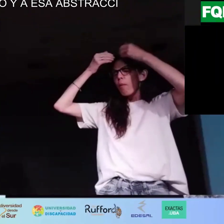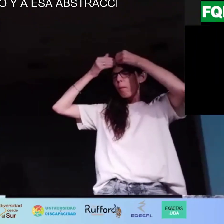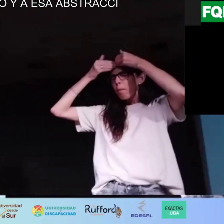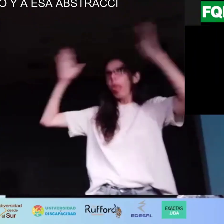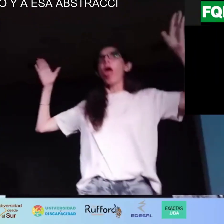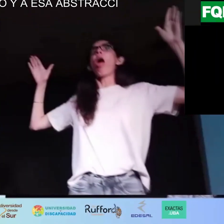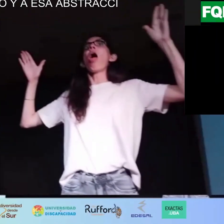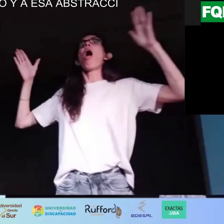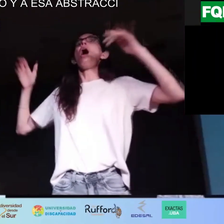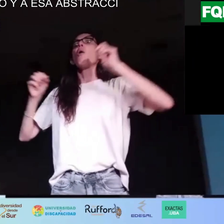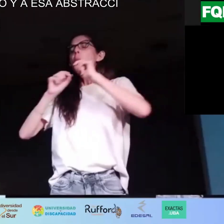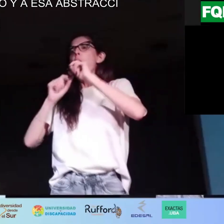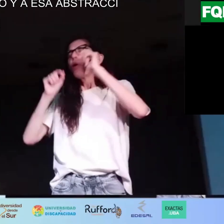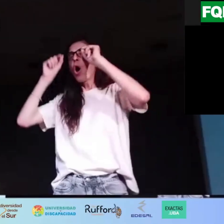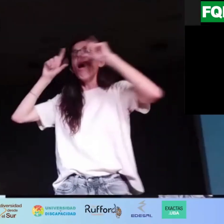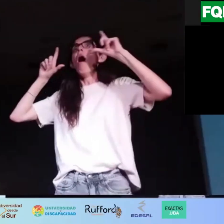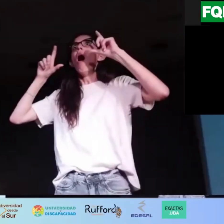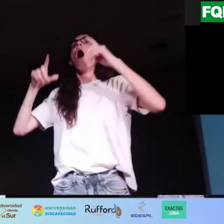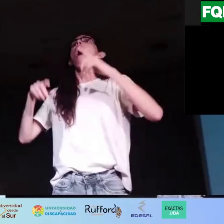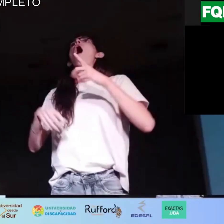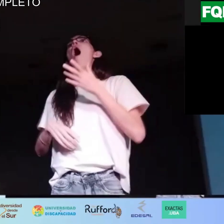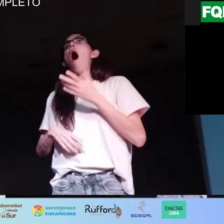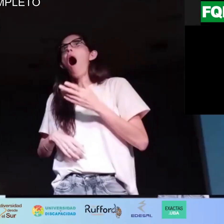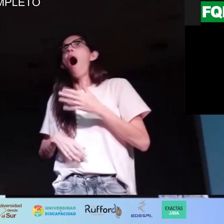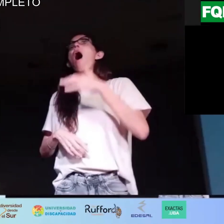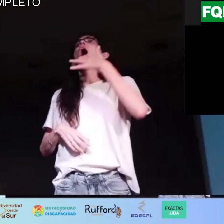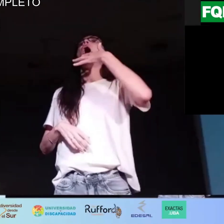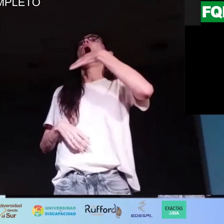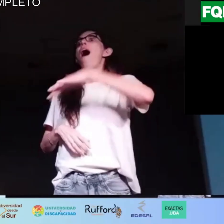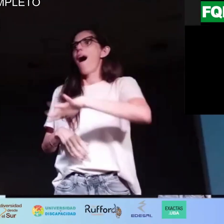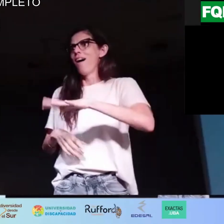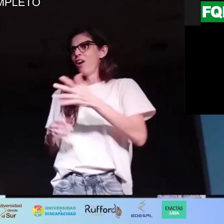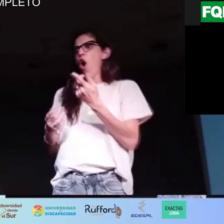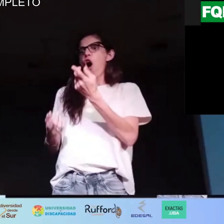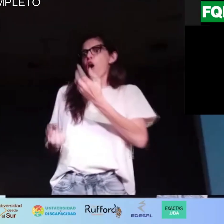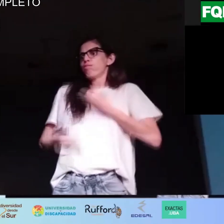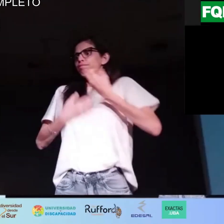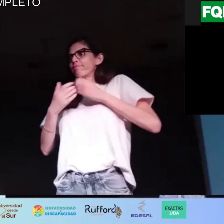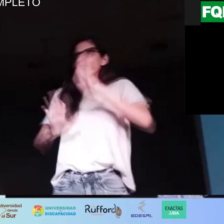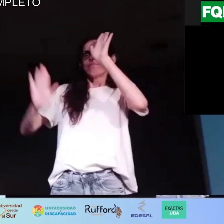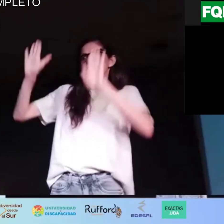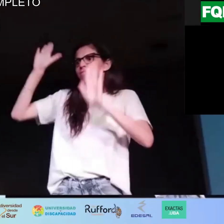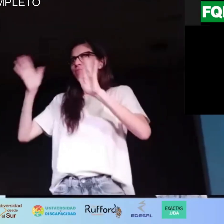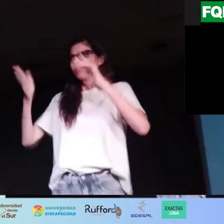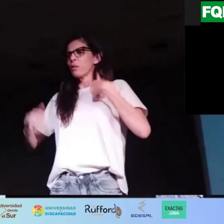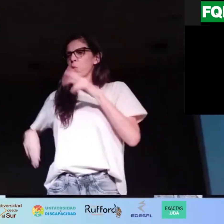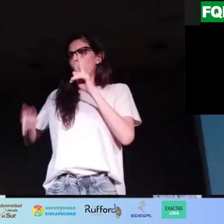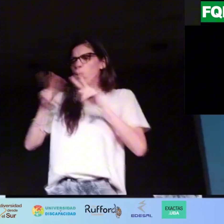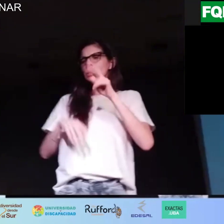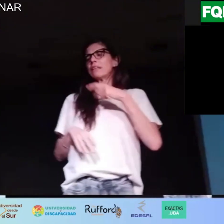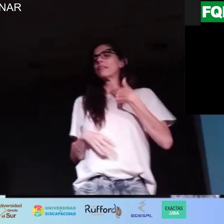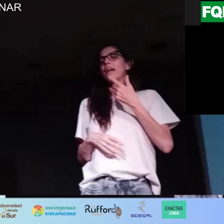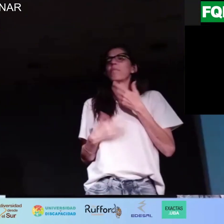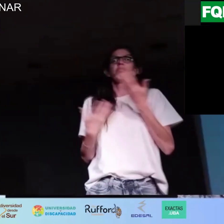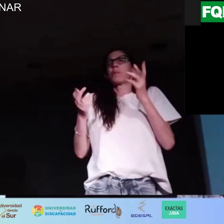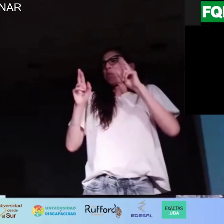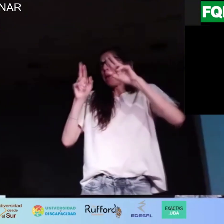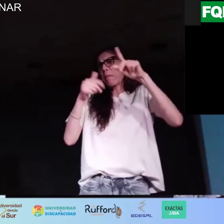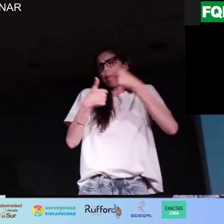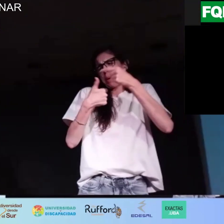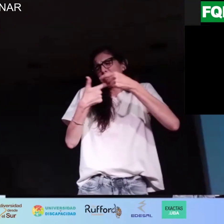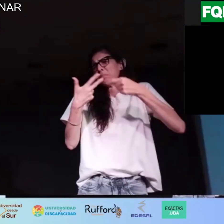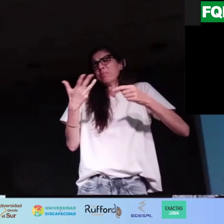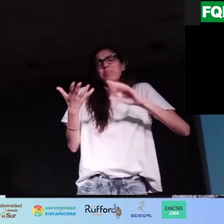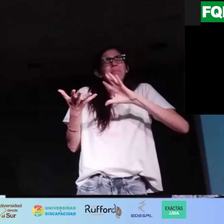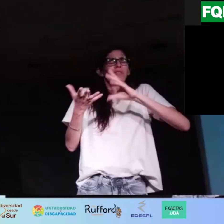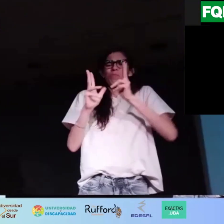al conocimiento y a esa abstracción y a un aprendizaje real, un completo entendimiento. Y empiezan a participar